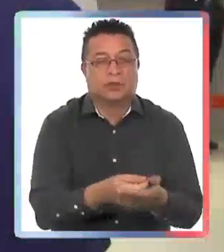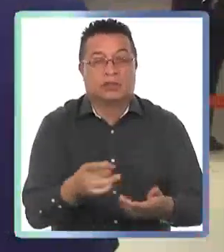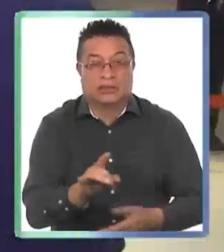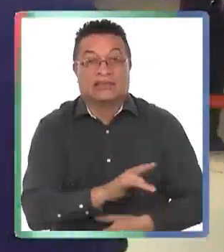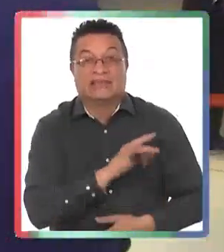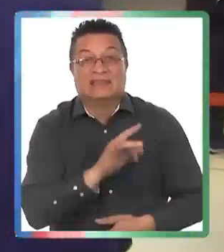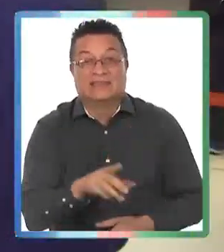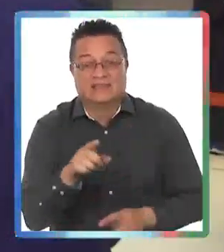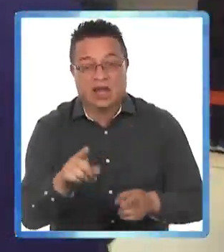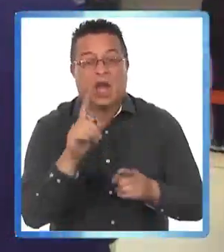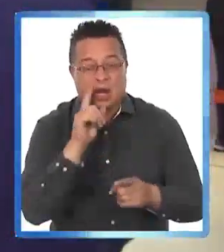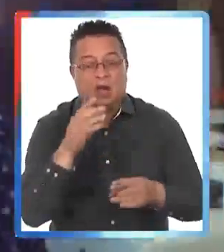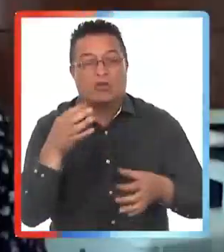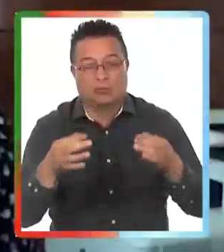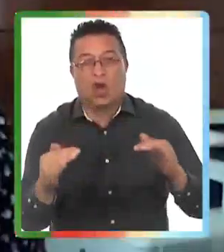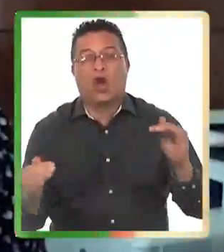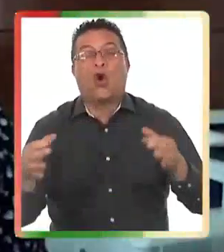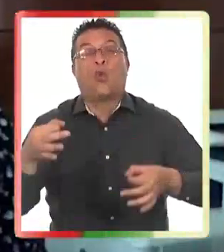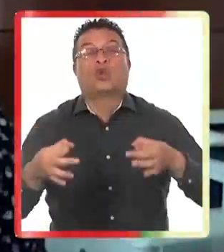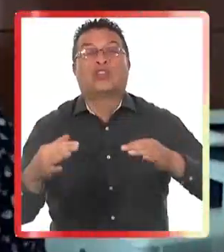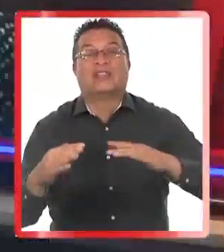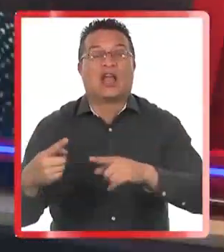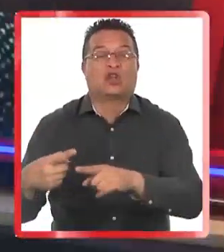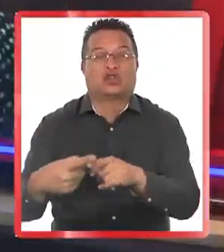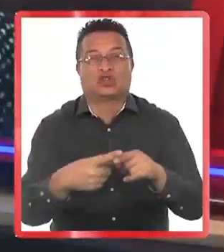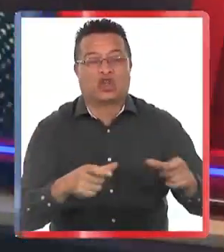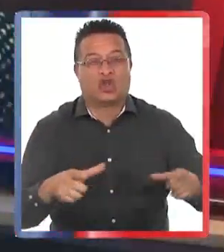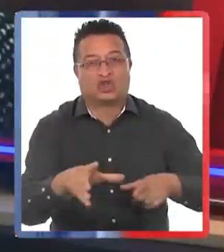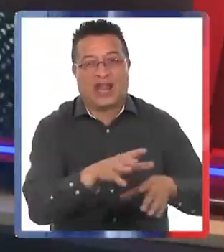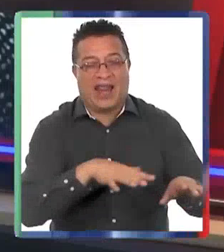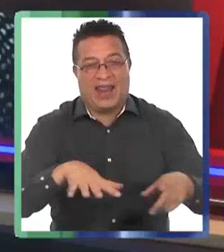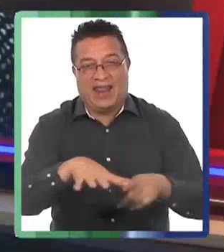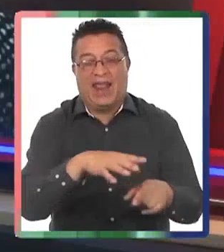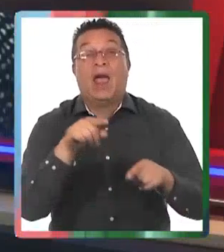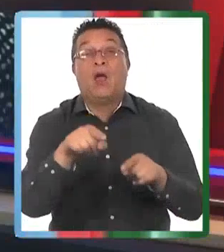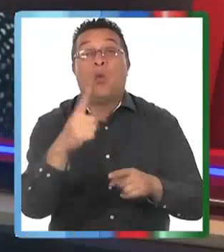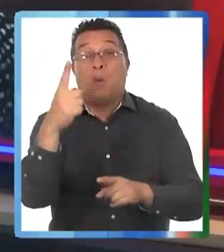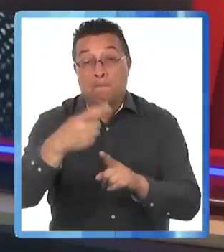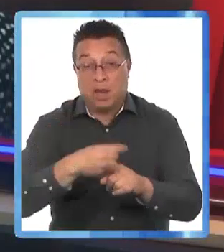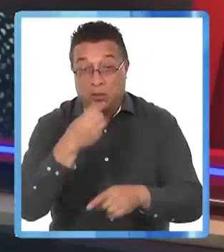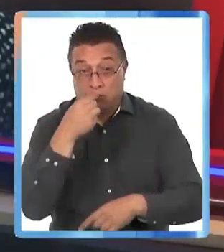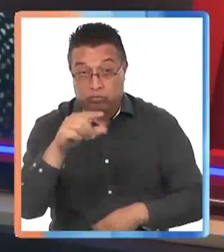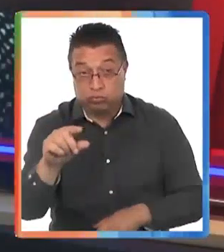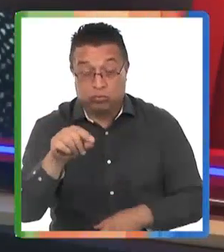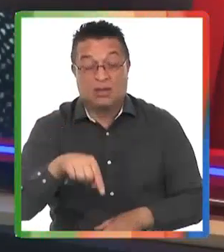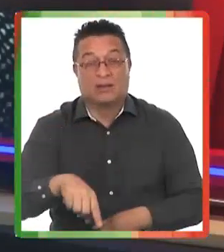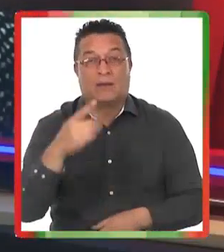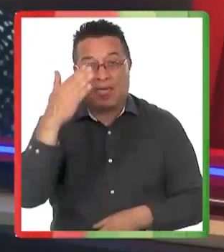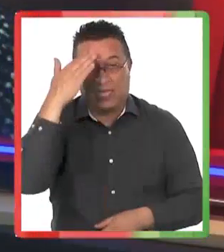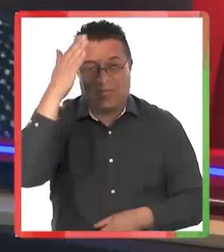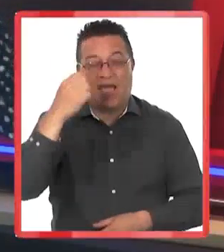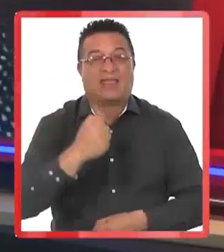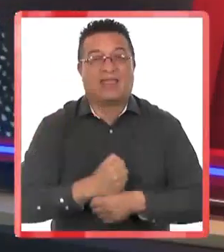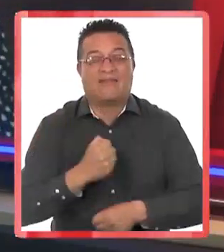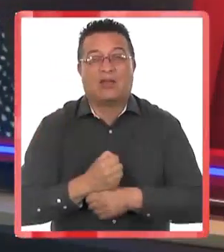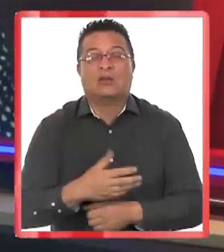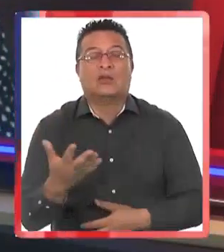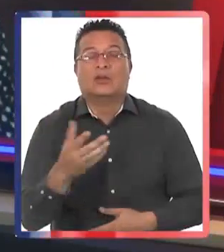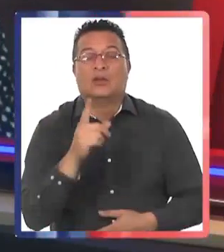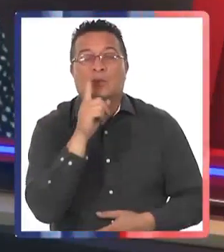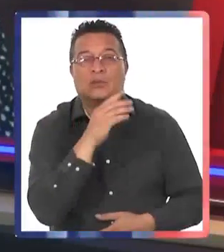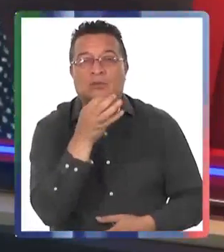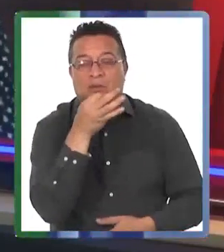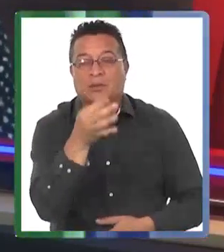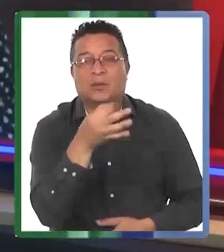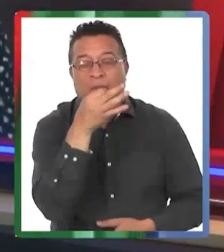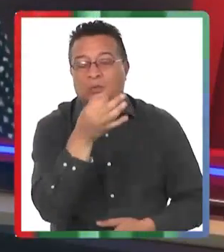para nuestro país en base a este principio de justicia social, ¿no? Queda un mes para que todo nuestro país celebre el Día del Trabajador. ¿Cuál sería su